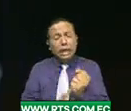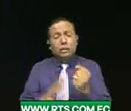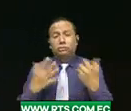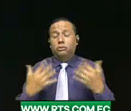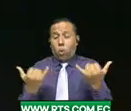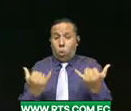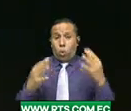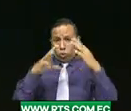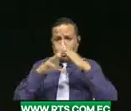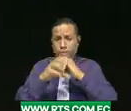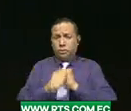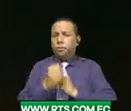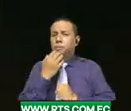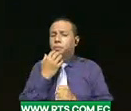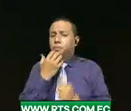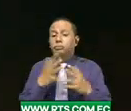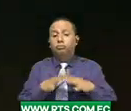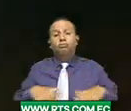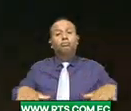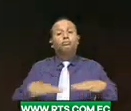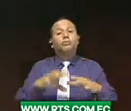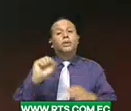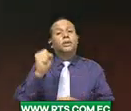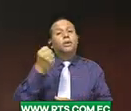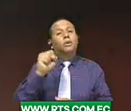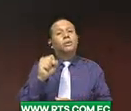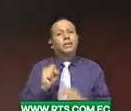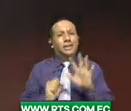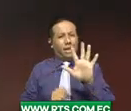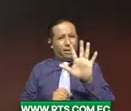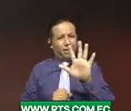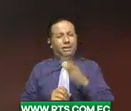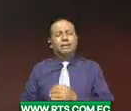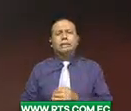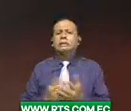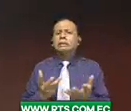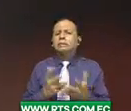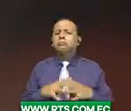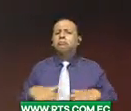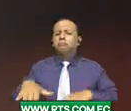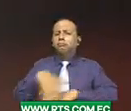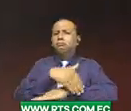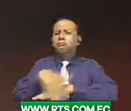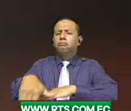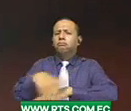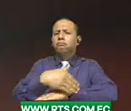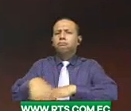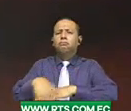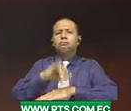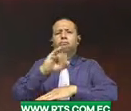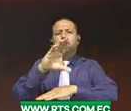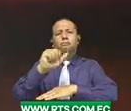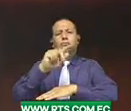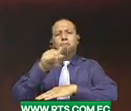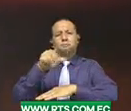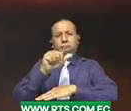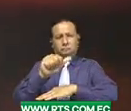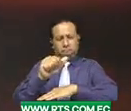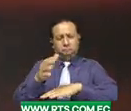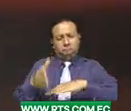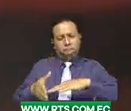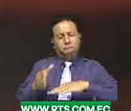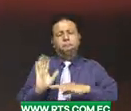de la noche, ¿no? Estamos en el sector de Sauces 5, específicamente avenida y Casa Cornejo, en